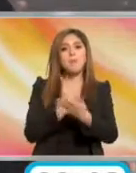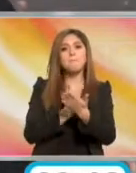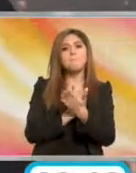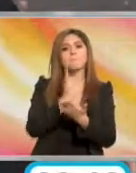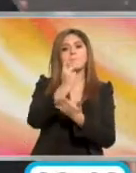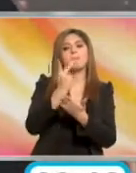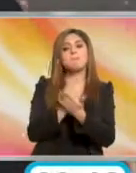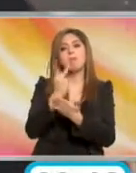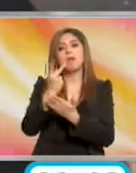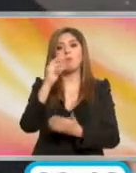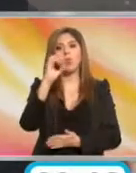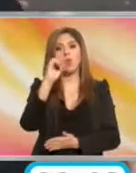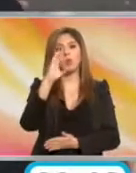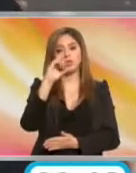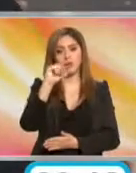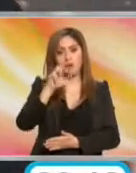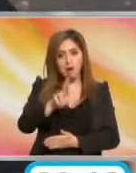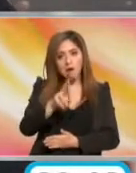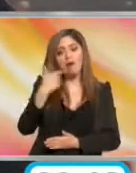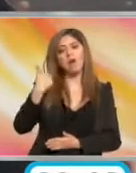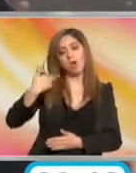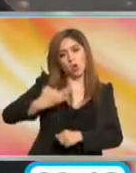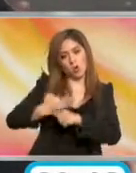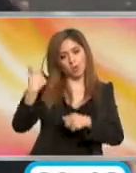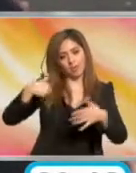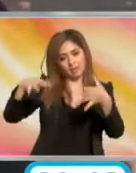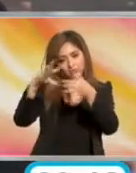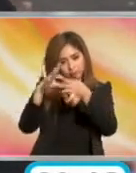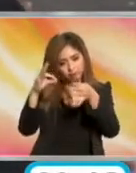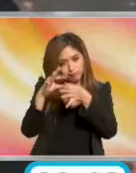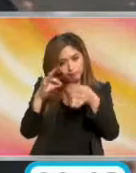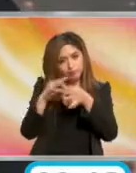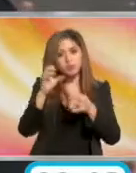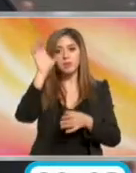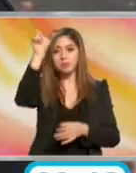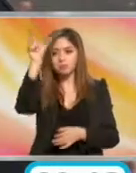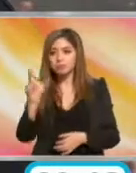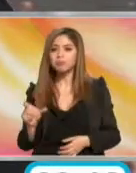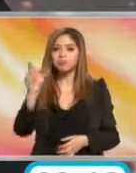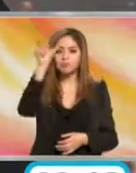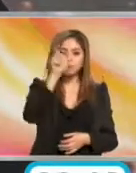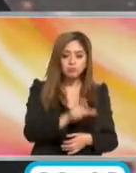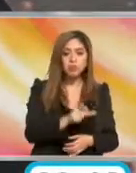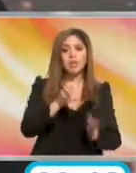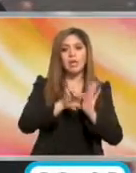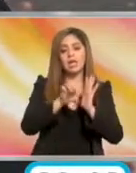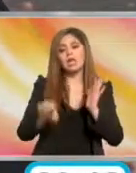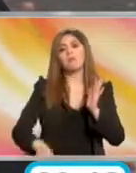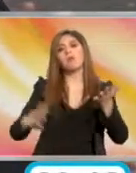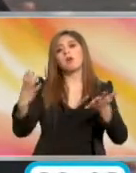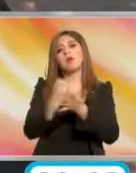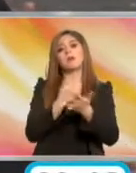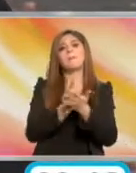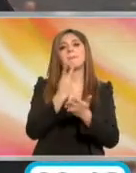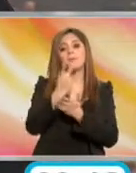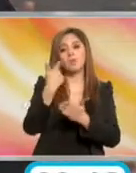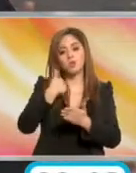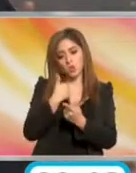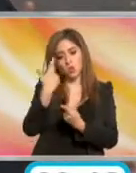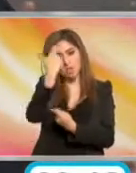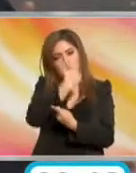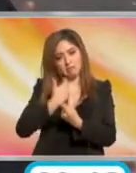Oscar. Íbamos más o menos a comentar las que tuvieron categorías principales con premios. Y ahora que estaba revisando la